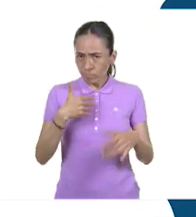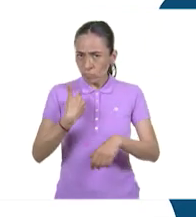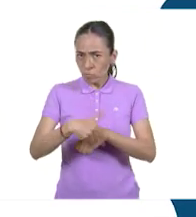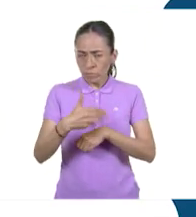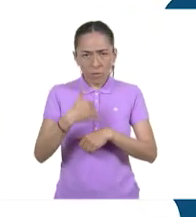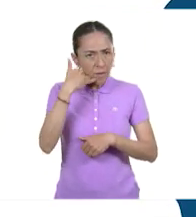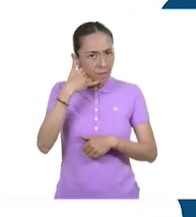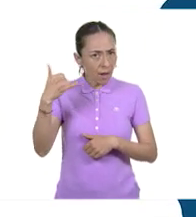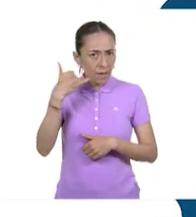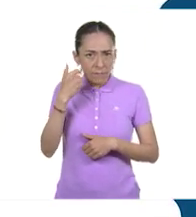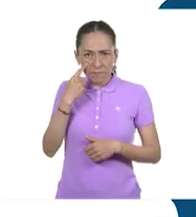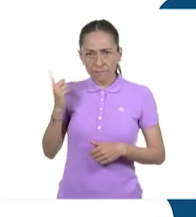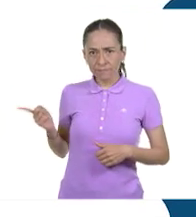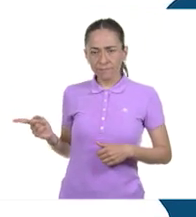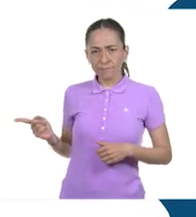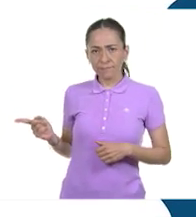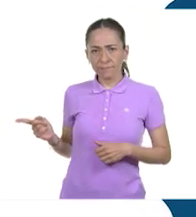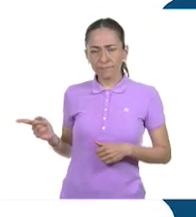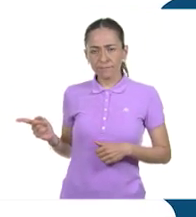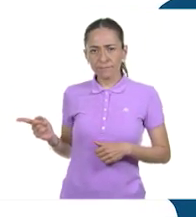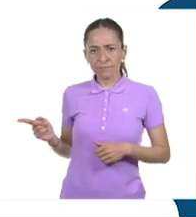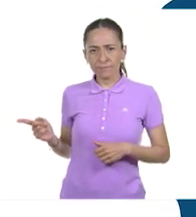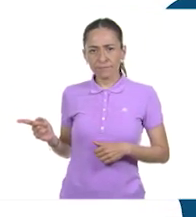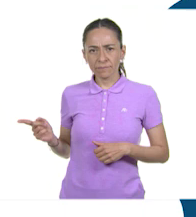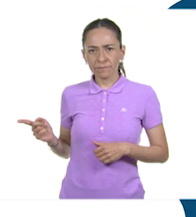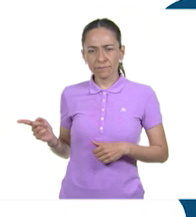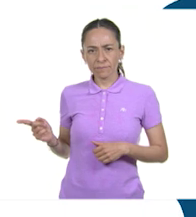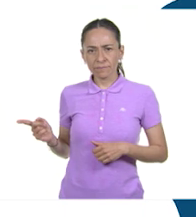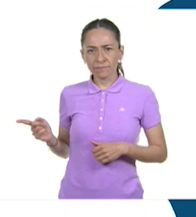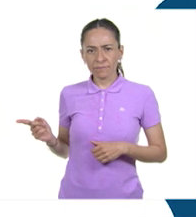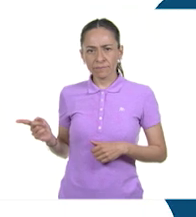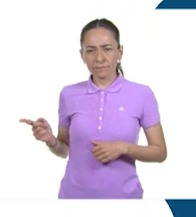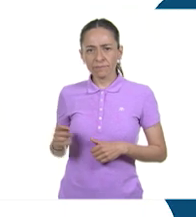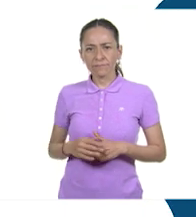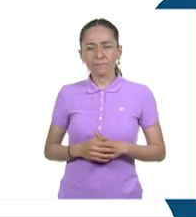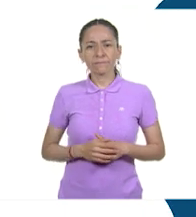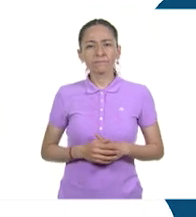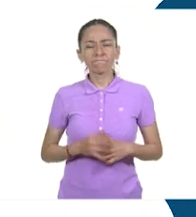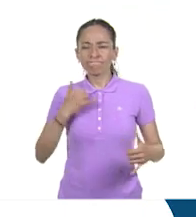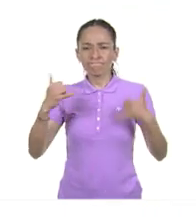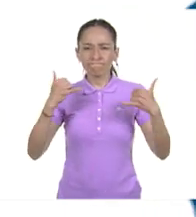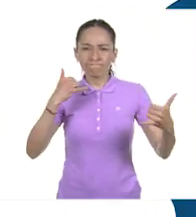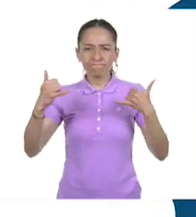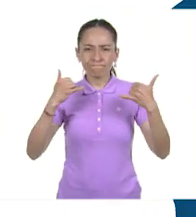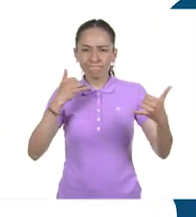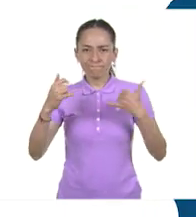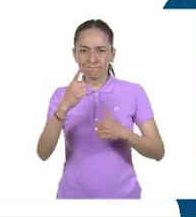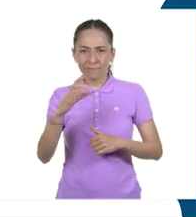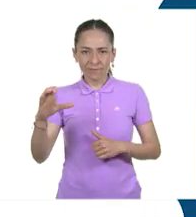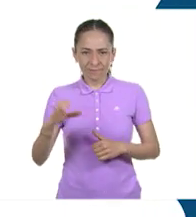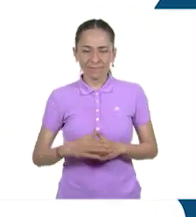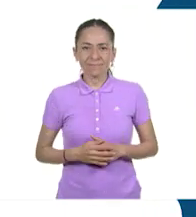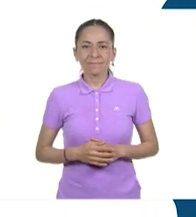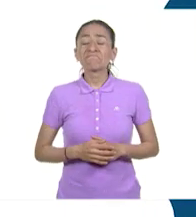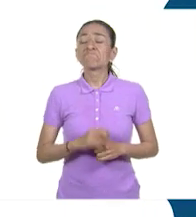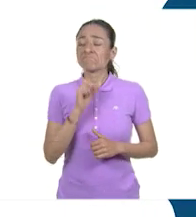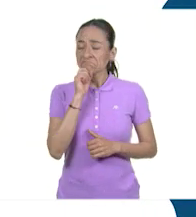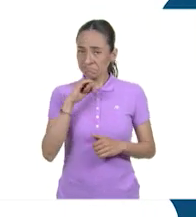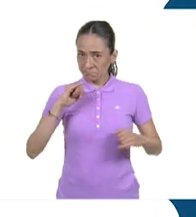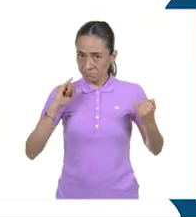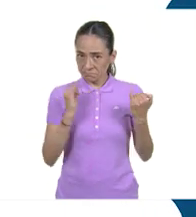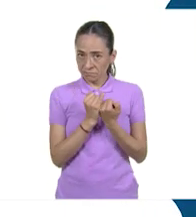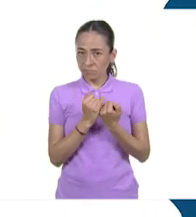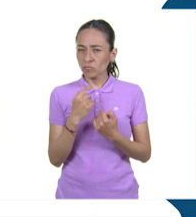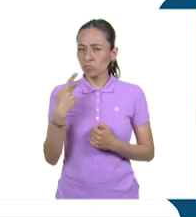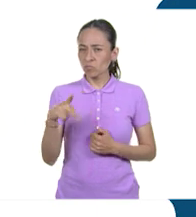teléfono 55 41 72 04 13 con 100 líneas. También puedes encontrar